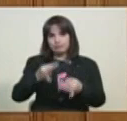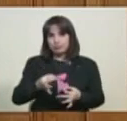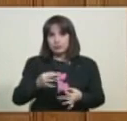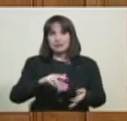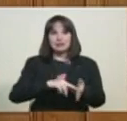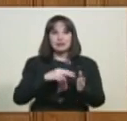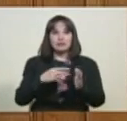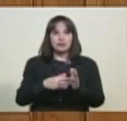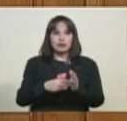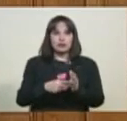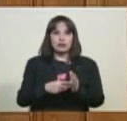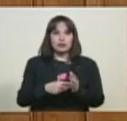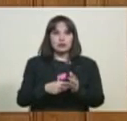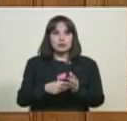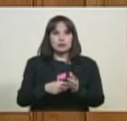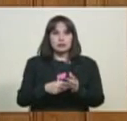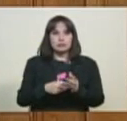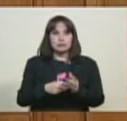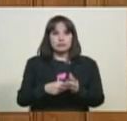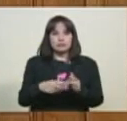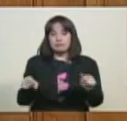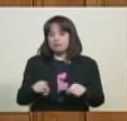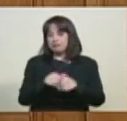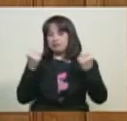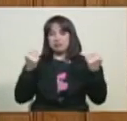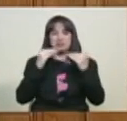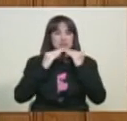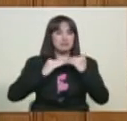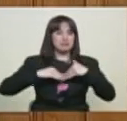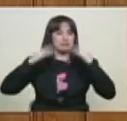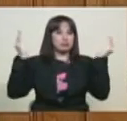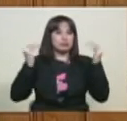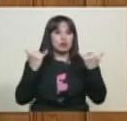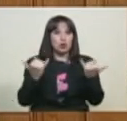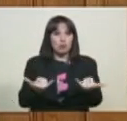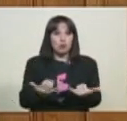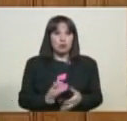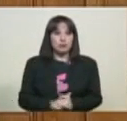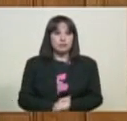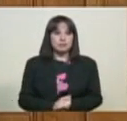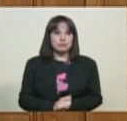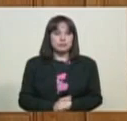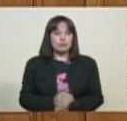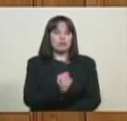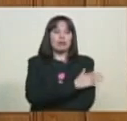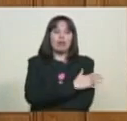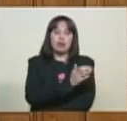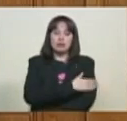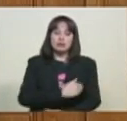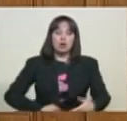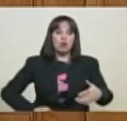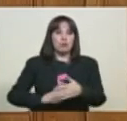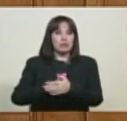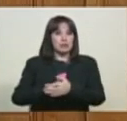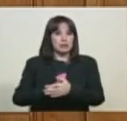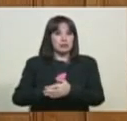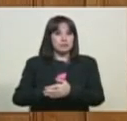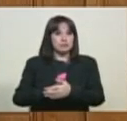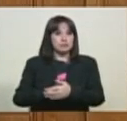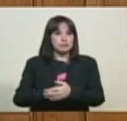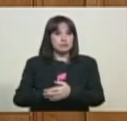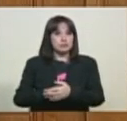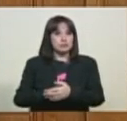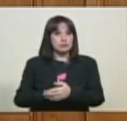significa una inflexión definitiva de la derecha golpista en relación a la